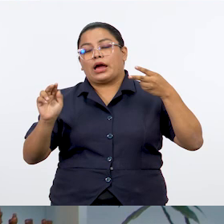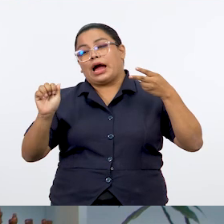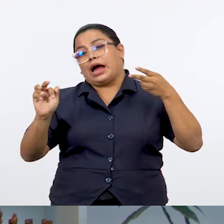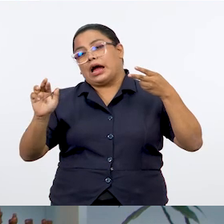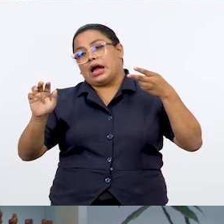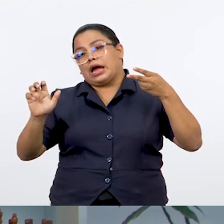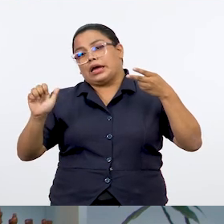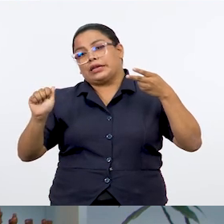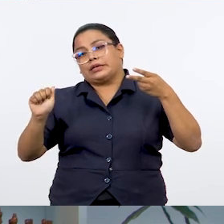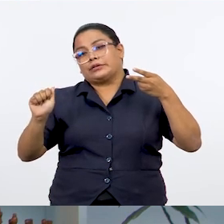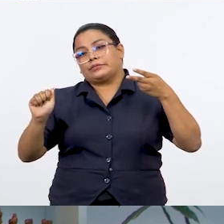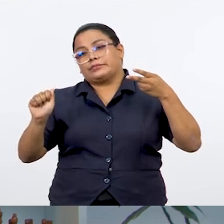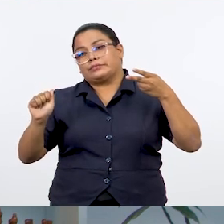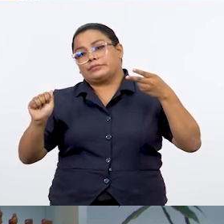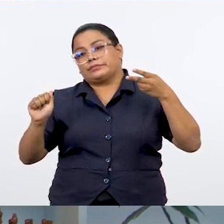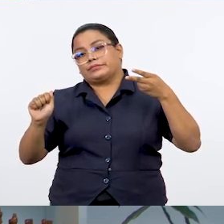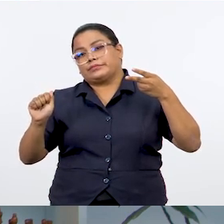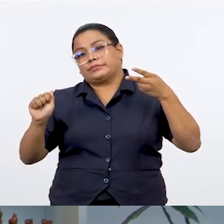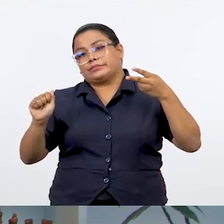área.